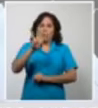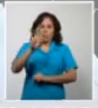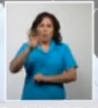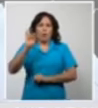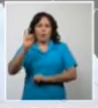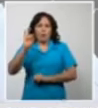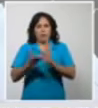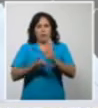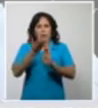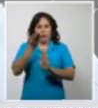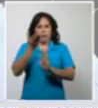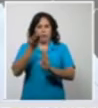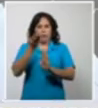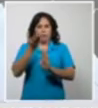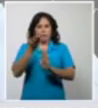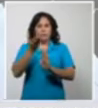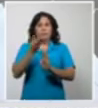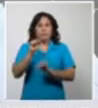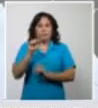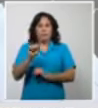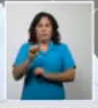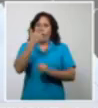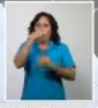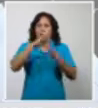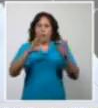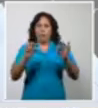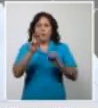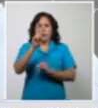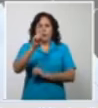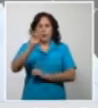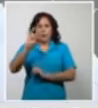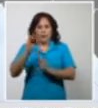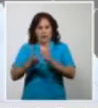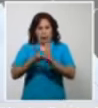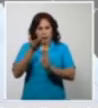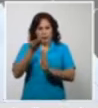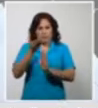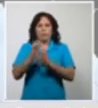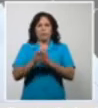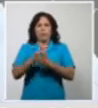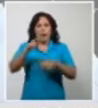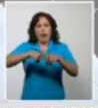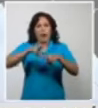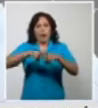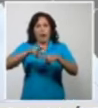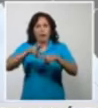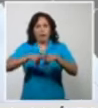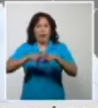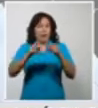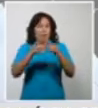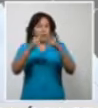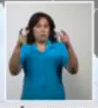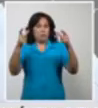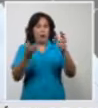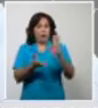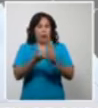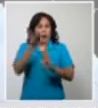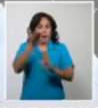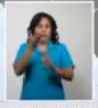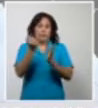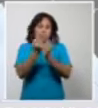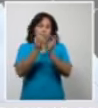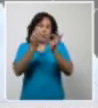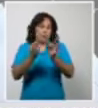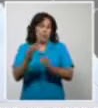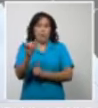altas, en el caso de Artemisa 27, La Habana, con el mayor número de casos confirmados,